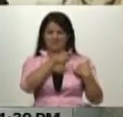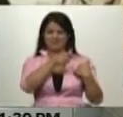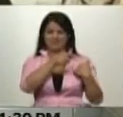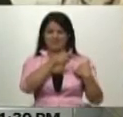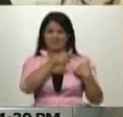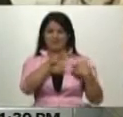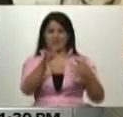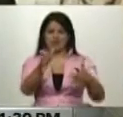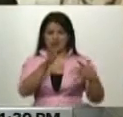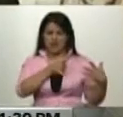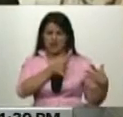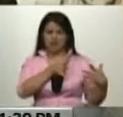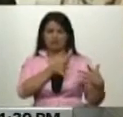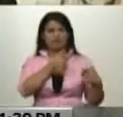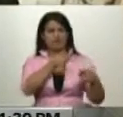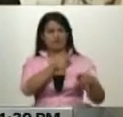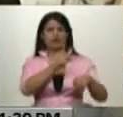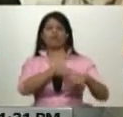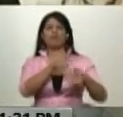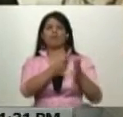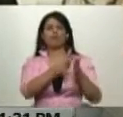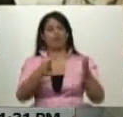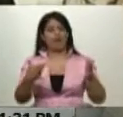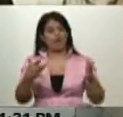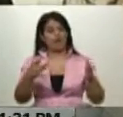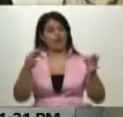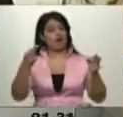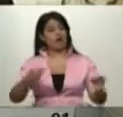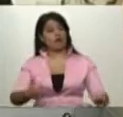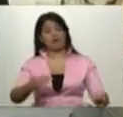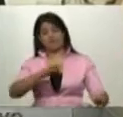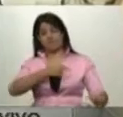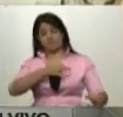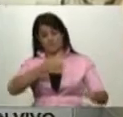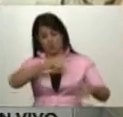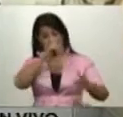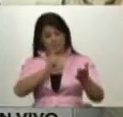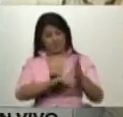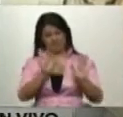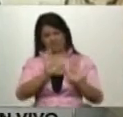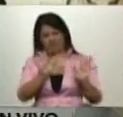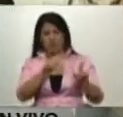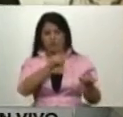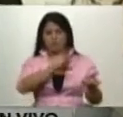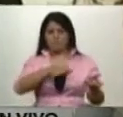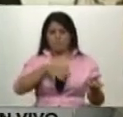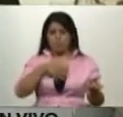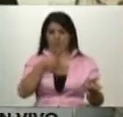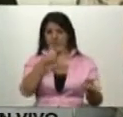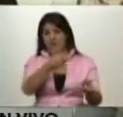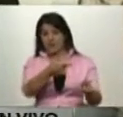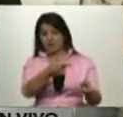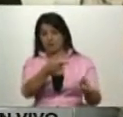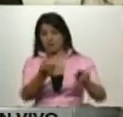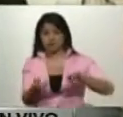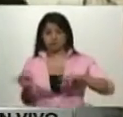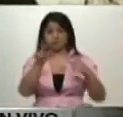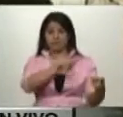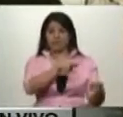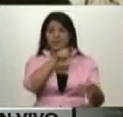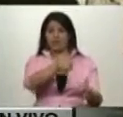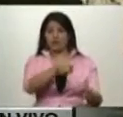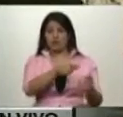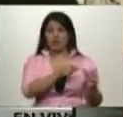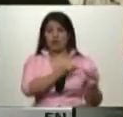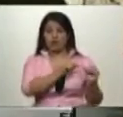una victoria circunstancial, una victoria que puede revertirse si ellos siguen